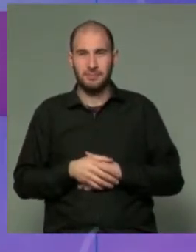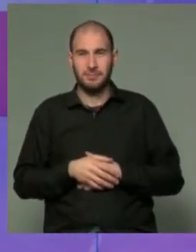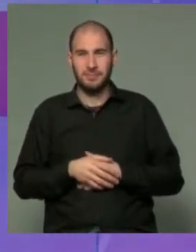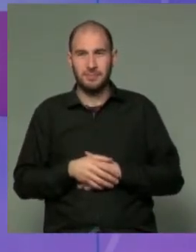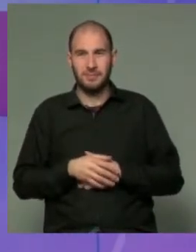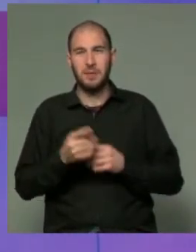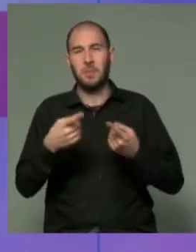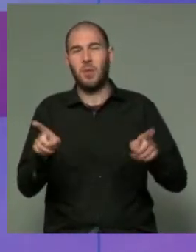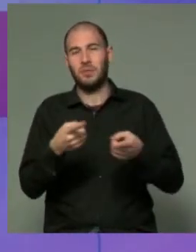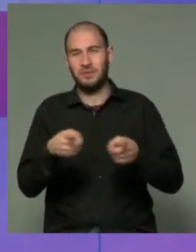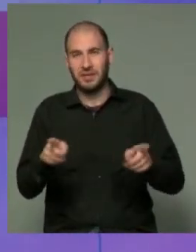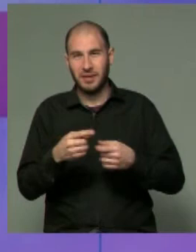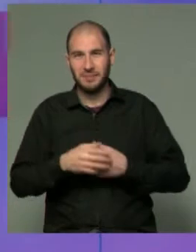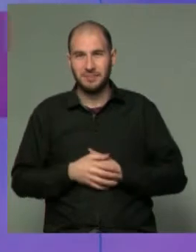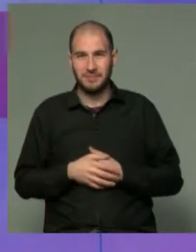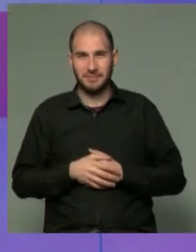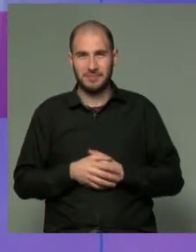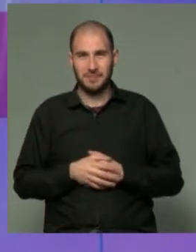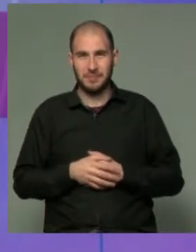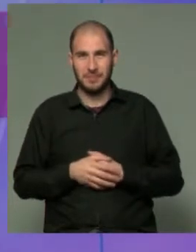Ya me siento mejor,